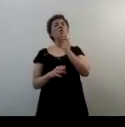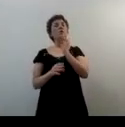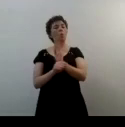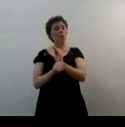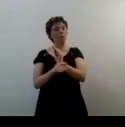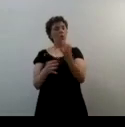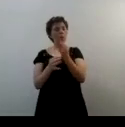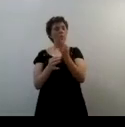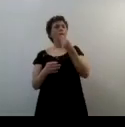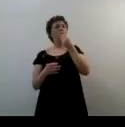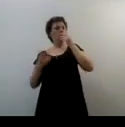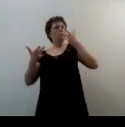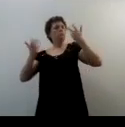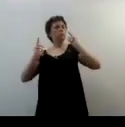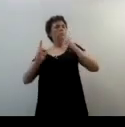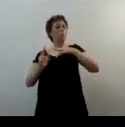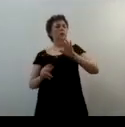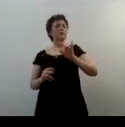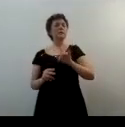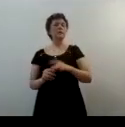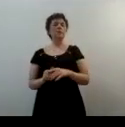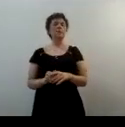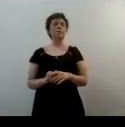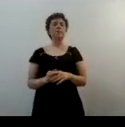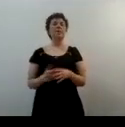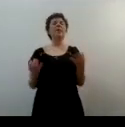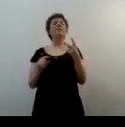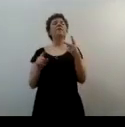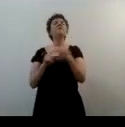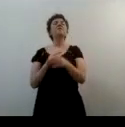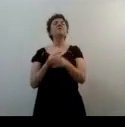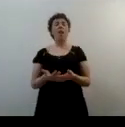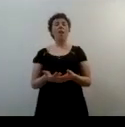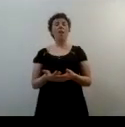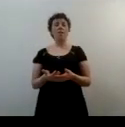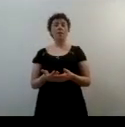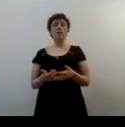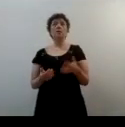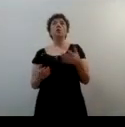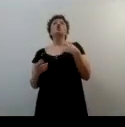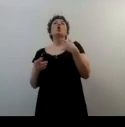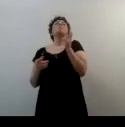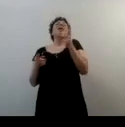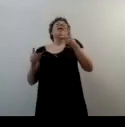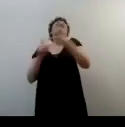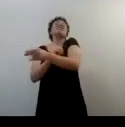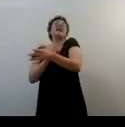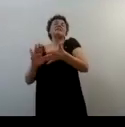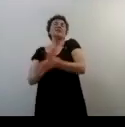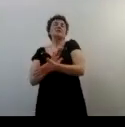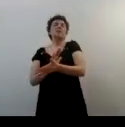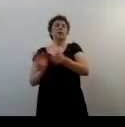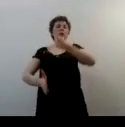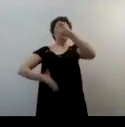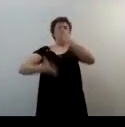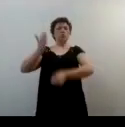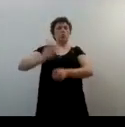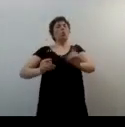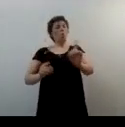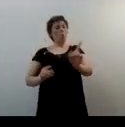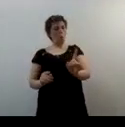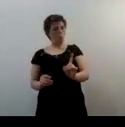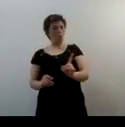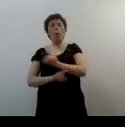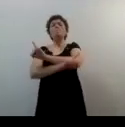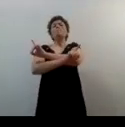consumir. Y claro, lo que hay que evitar, y cuando digo evitar es no ser radical, no hay que